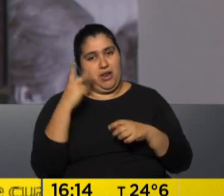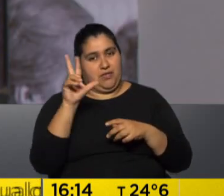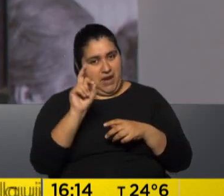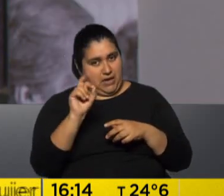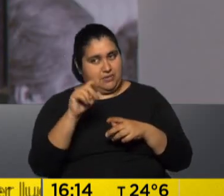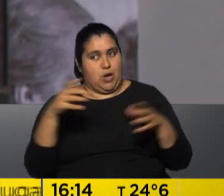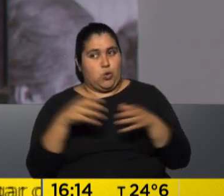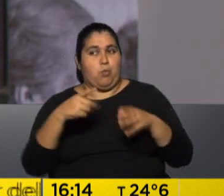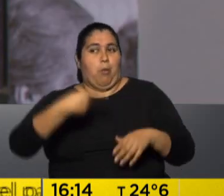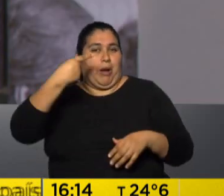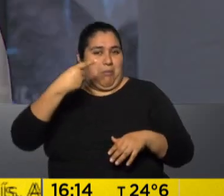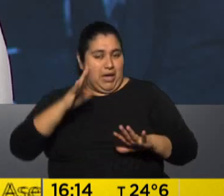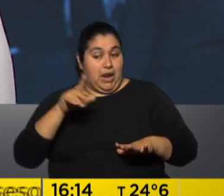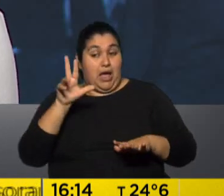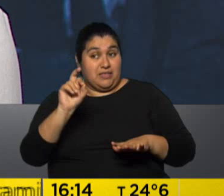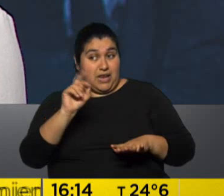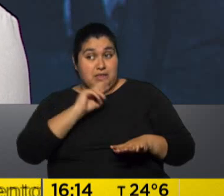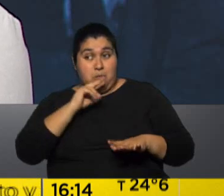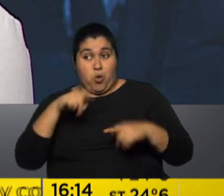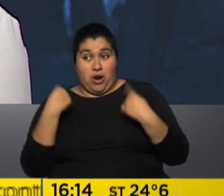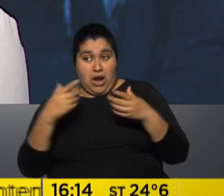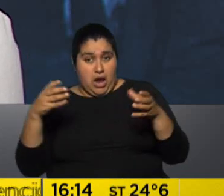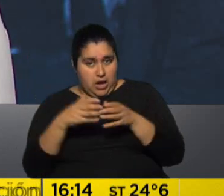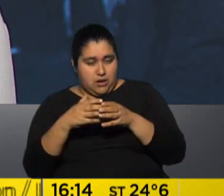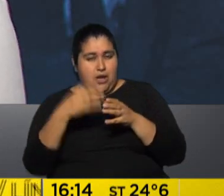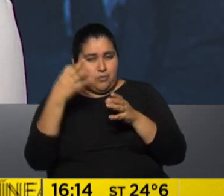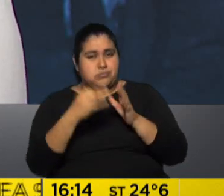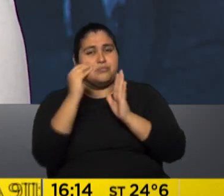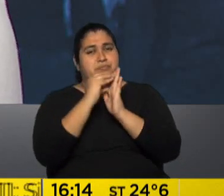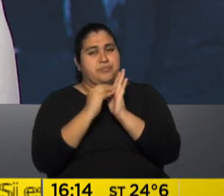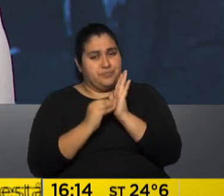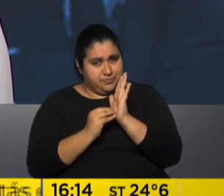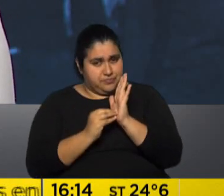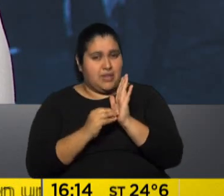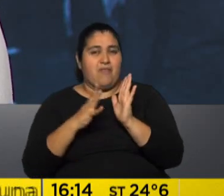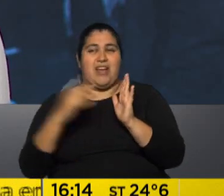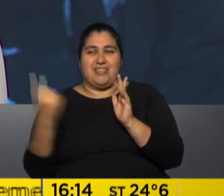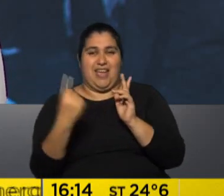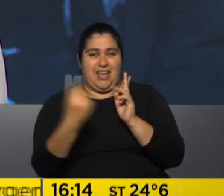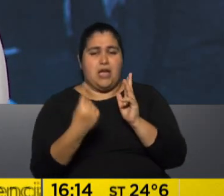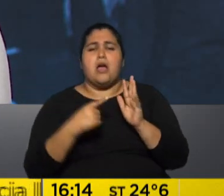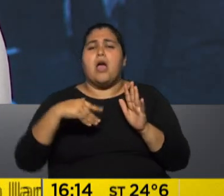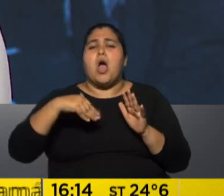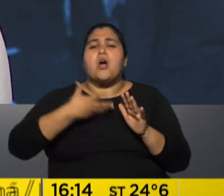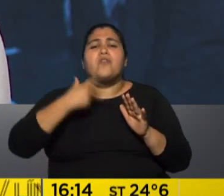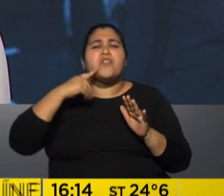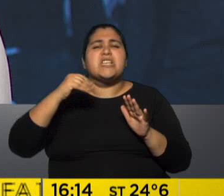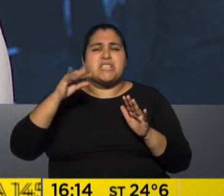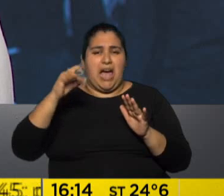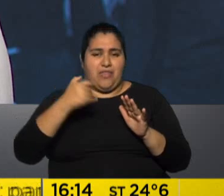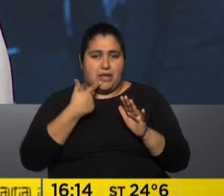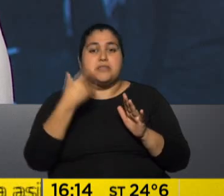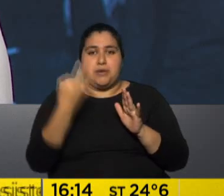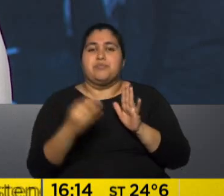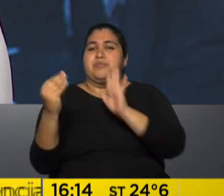en la primera. Pero esas 30, bueno, hay fichadas entre eso, porque también me llegaron chicas nuevas. ¿Fichadas, pero bueno, qué quiere decir, Flor? Que están anotadas en